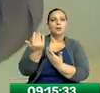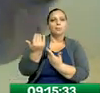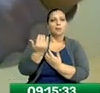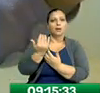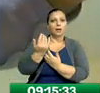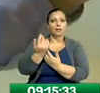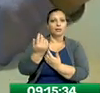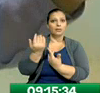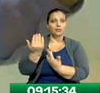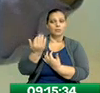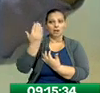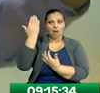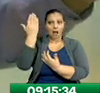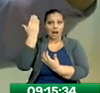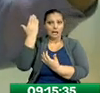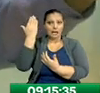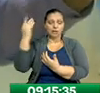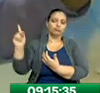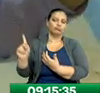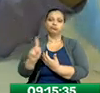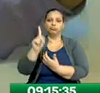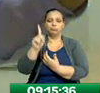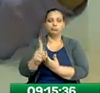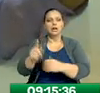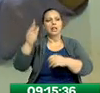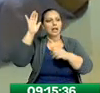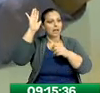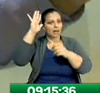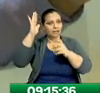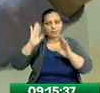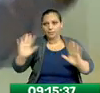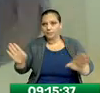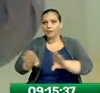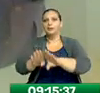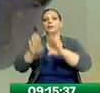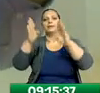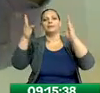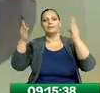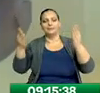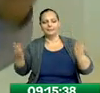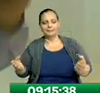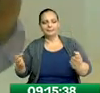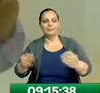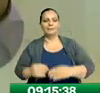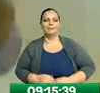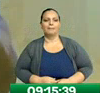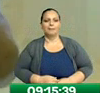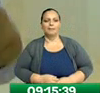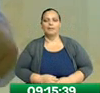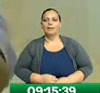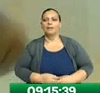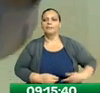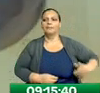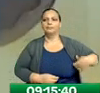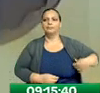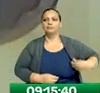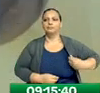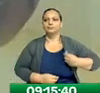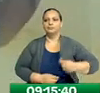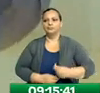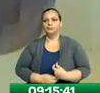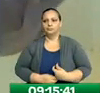se inaugura ya esta clínica. La alcaldesa de Guayaquil, Cintia Viteri, efectivamente inaugurará